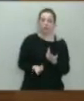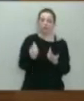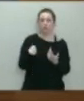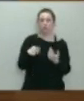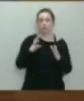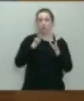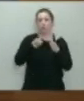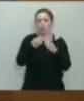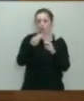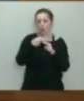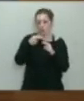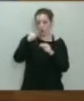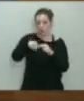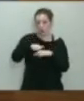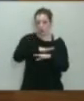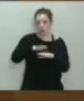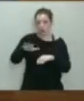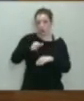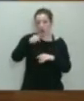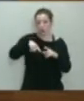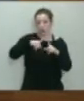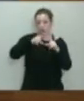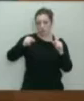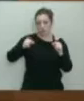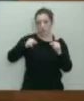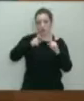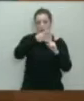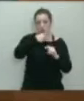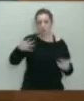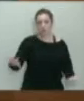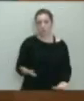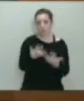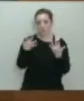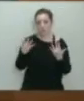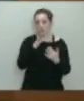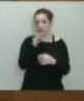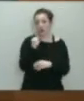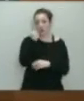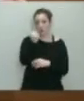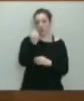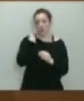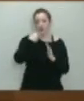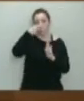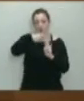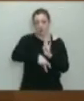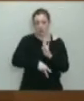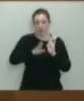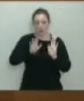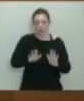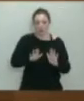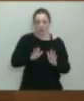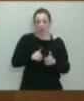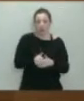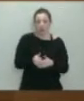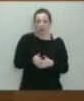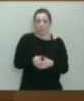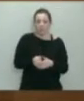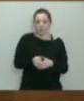que gobierna en Asturias, el que nos va a impulsar a apoyar esta norma. Pero en ningún caso